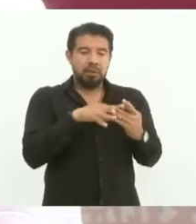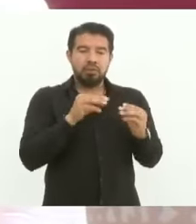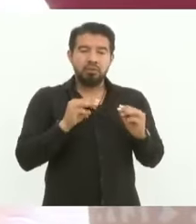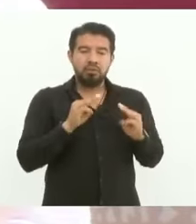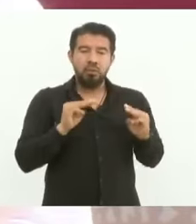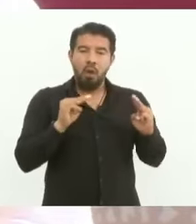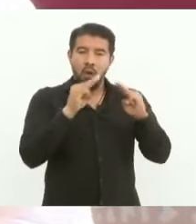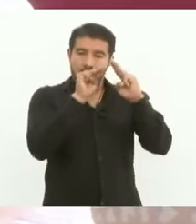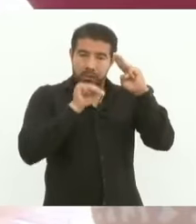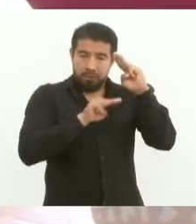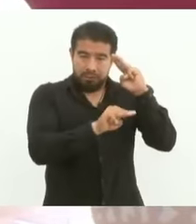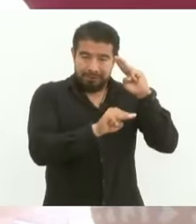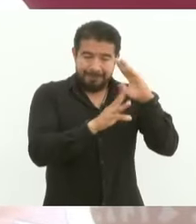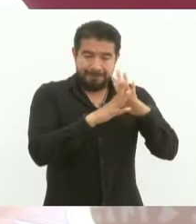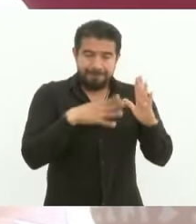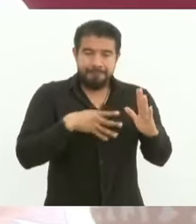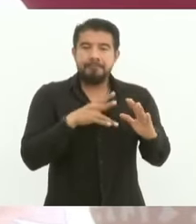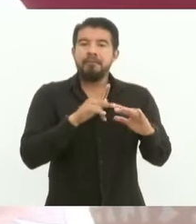Motocintla,